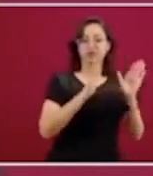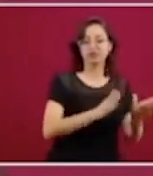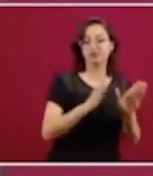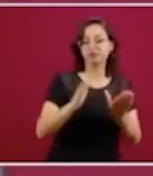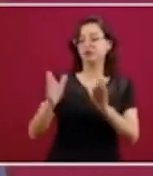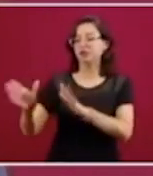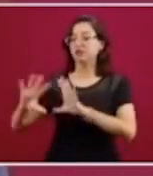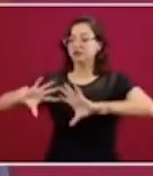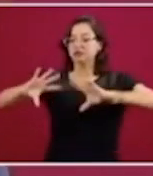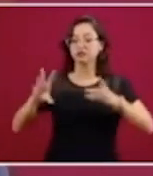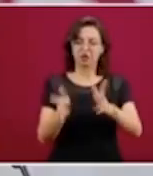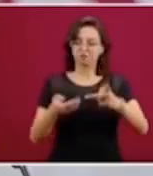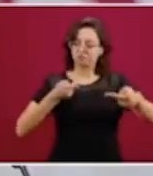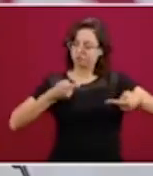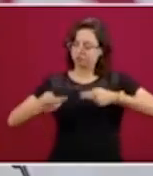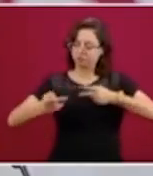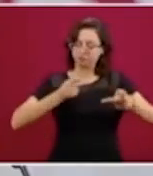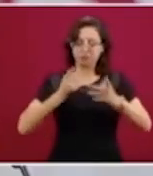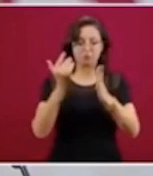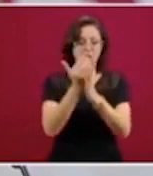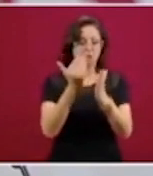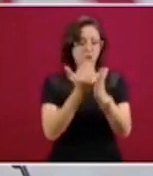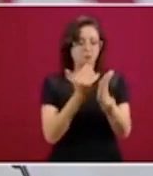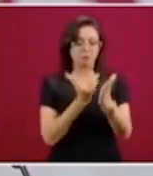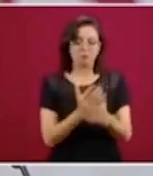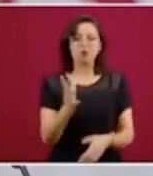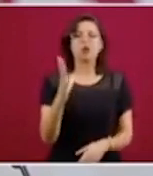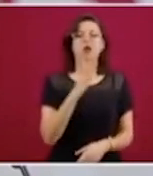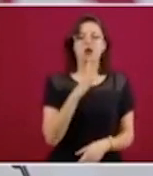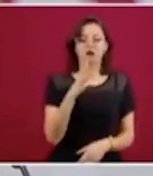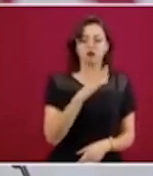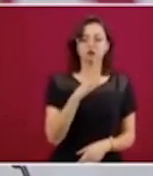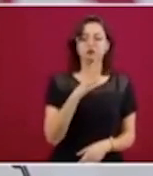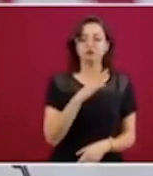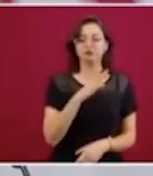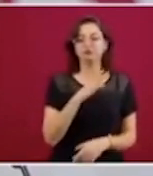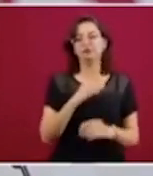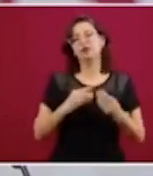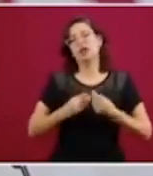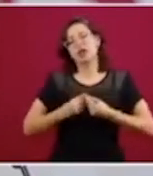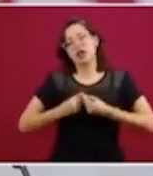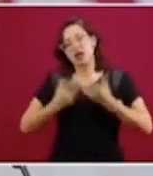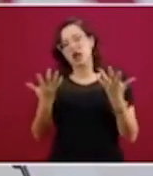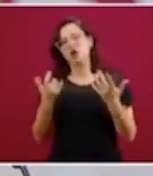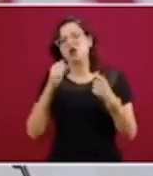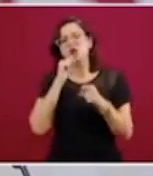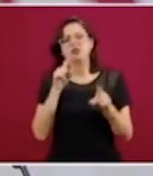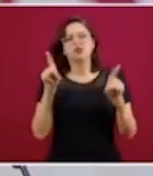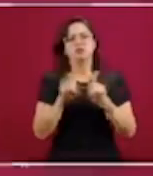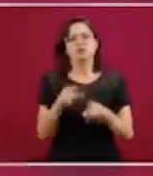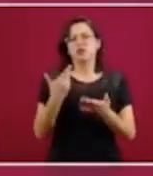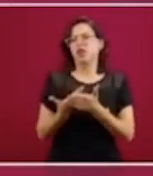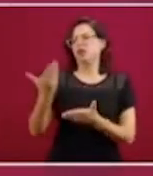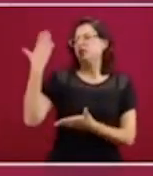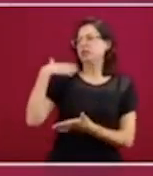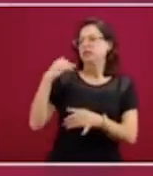150 mil empleos. Y desde luego hay un paquete, lo dije en el